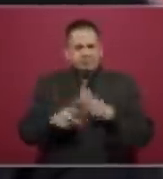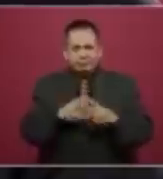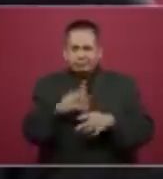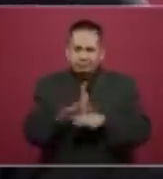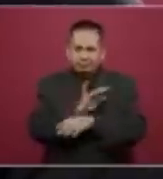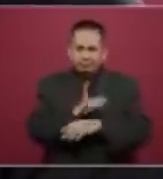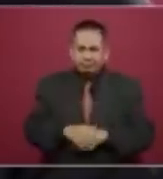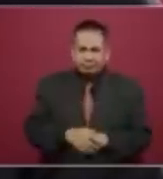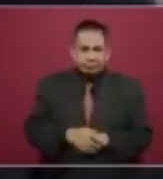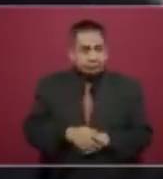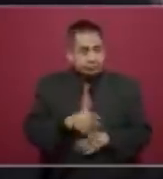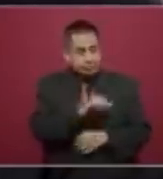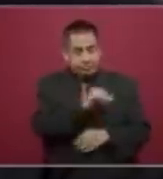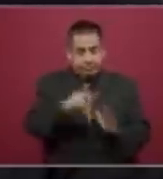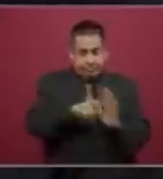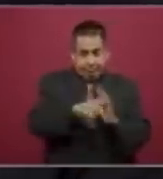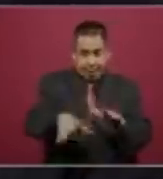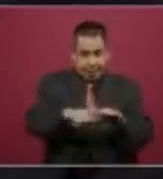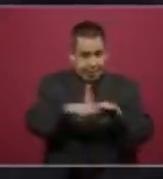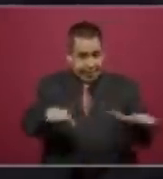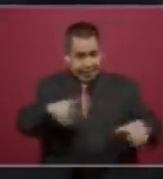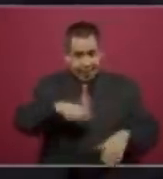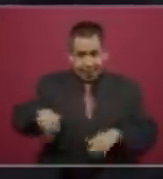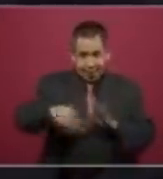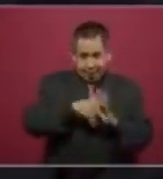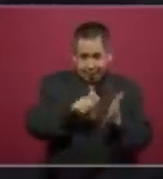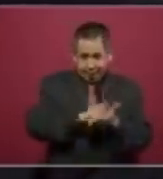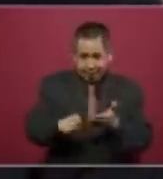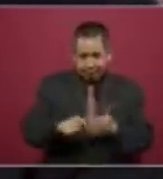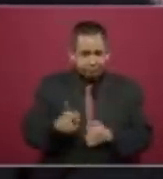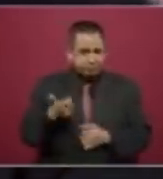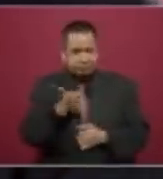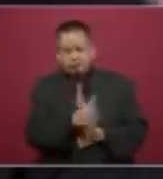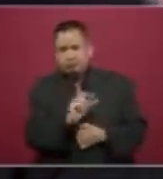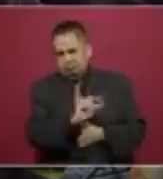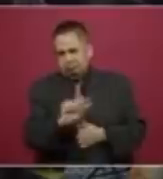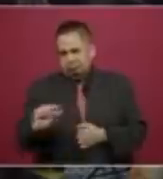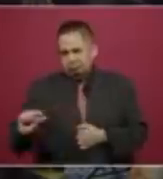A los periodistas les pagan muy poco.